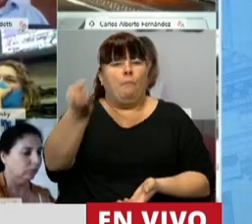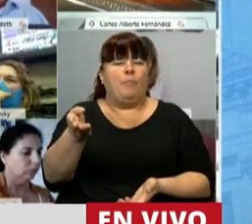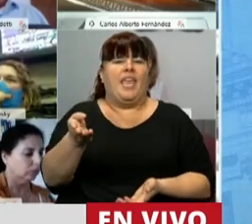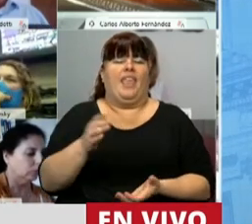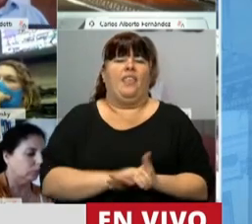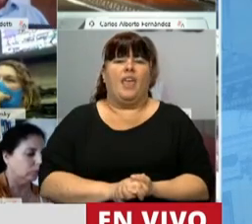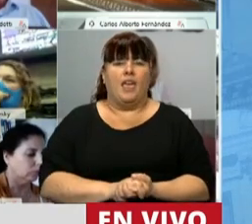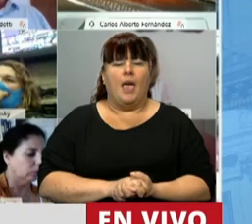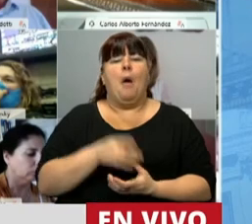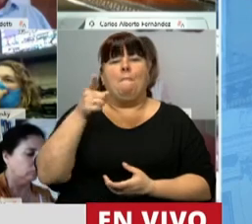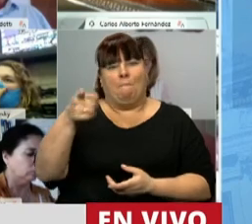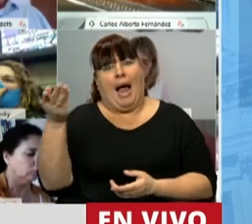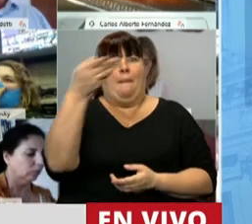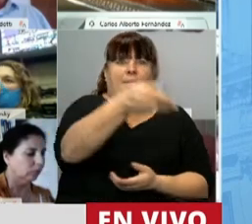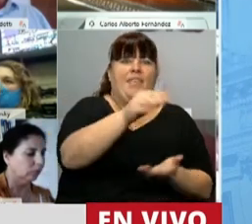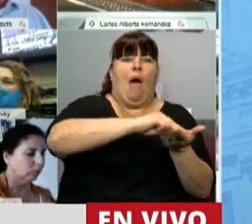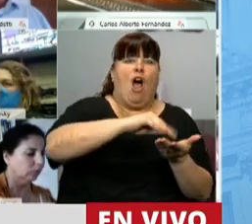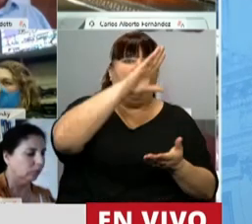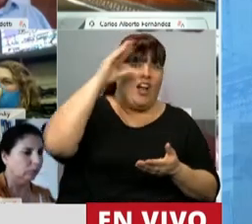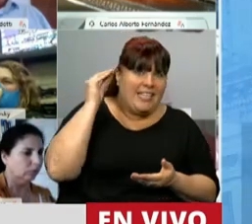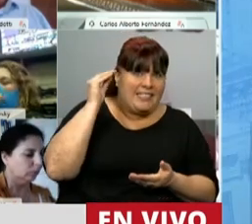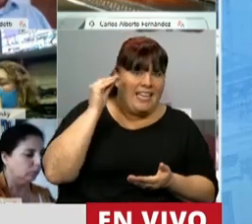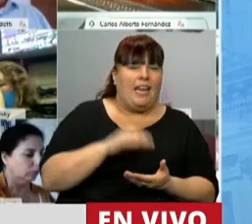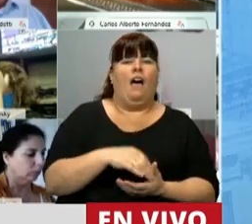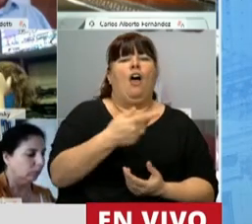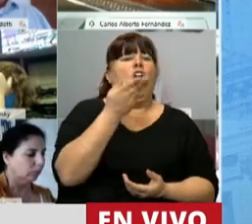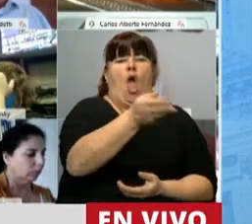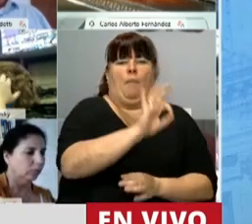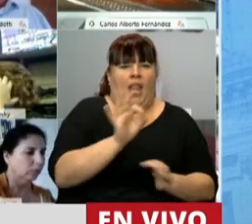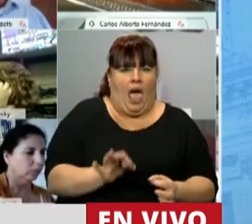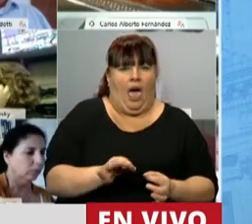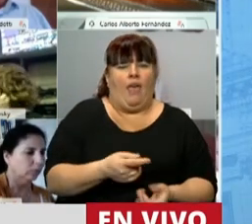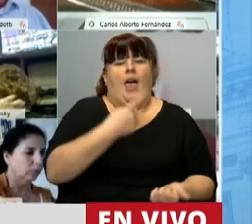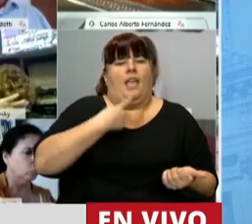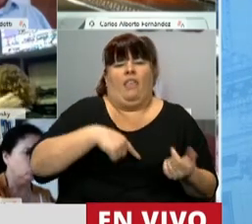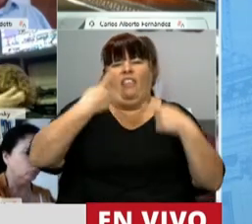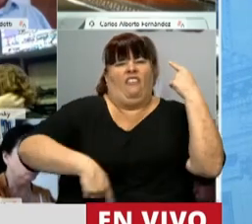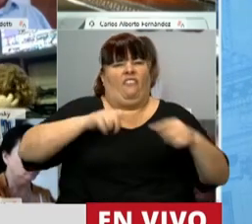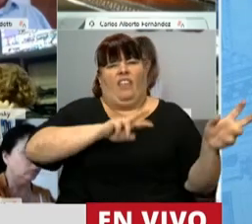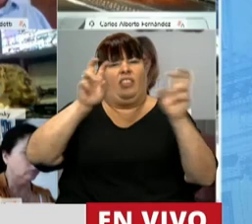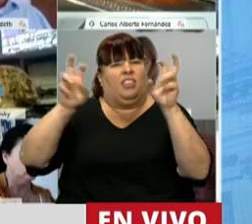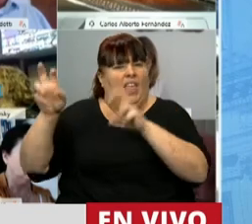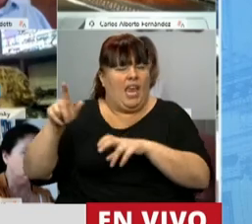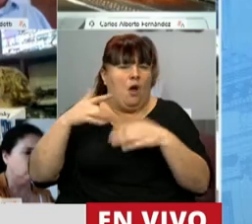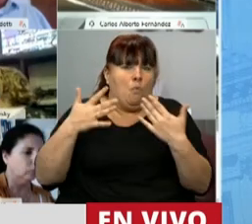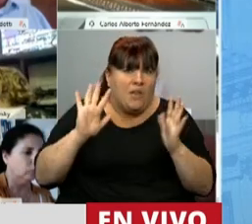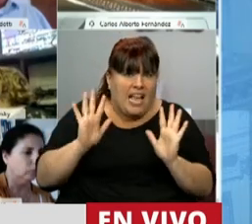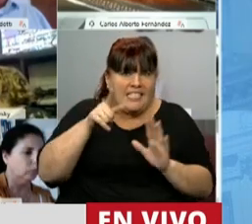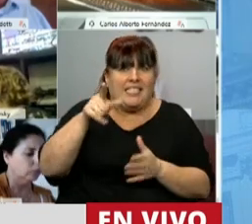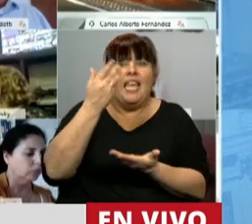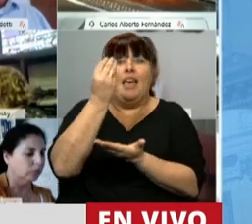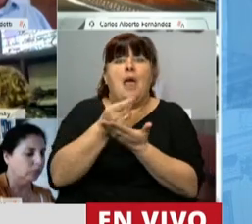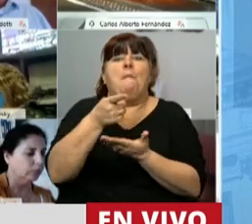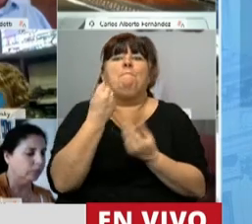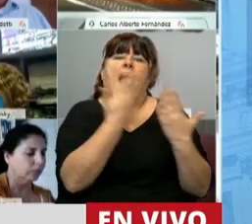los, pedírsela, para que él le pida a los abogados de Cristina Kirchner, no se la pidió. Y nos va contestando distintas cosas. Tal vez funcione ese funcionario para